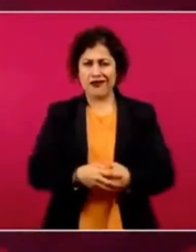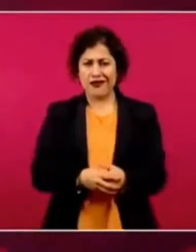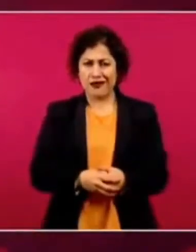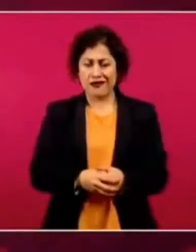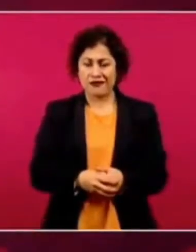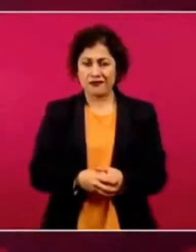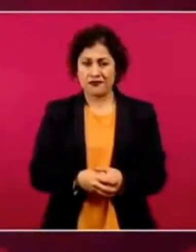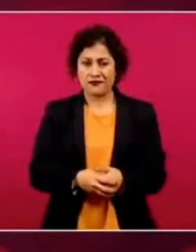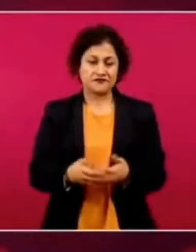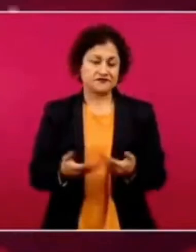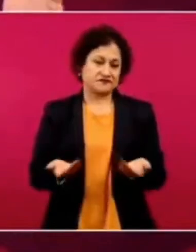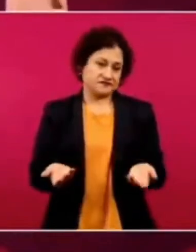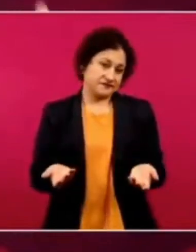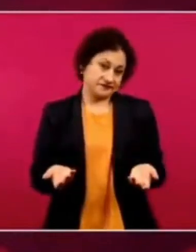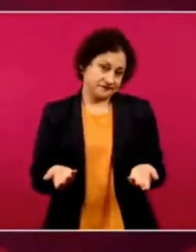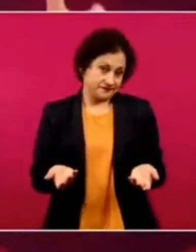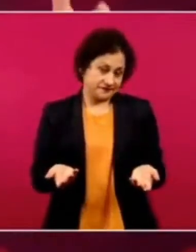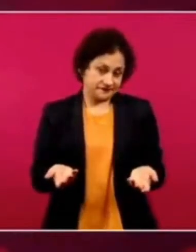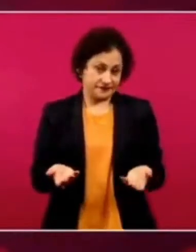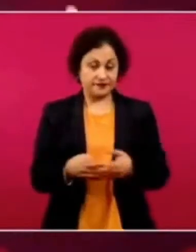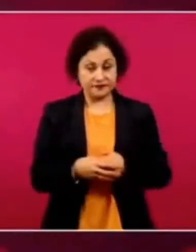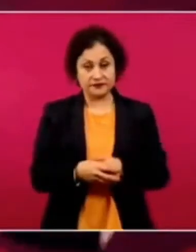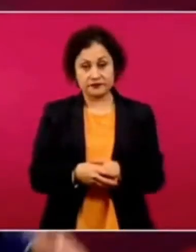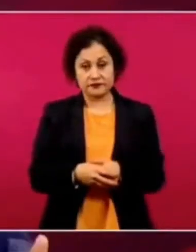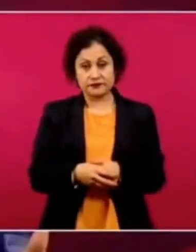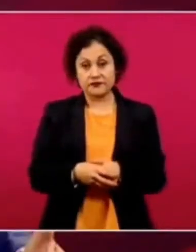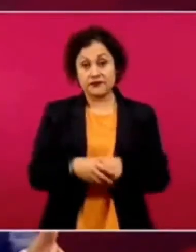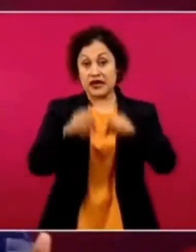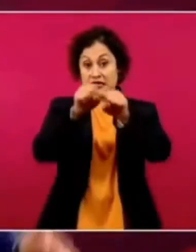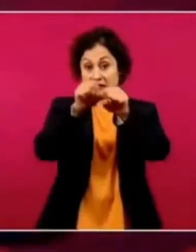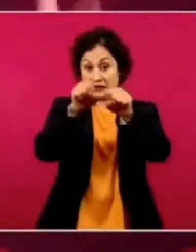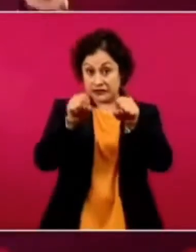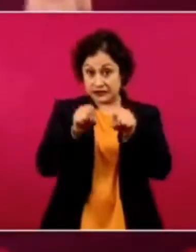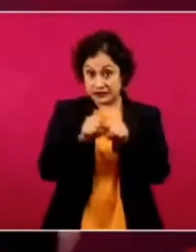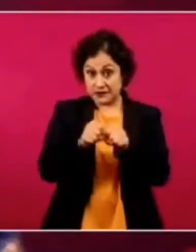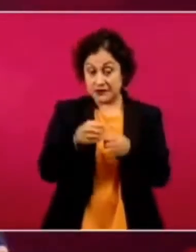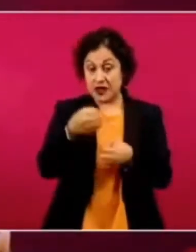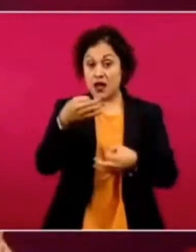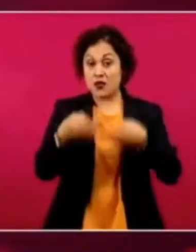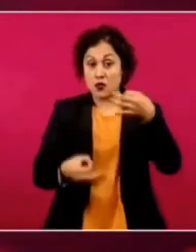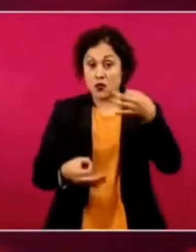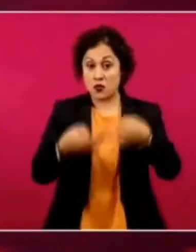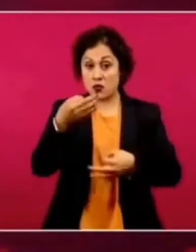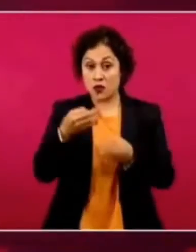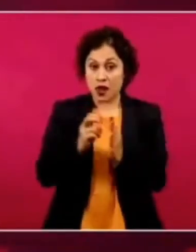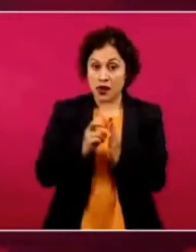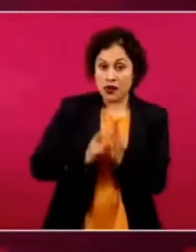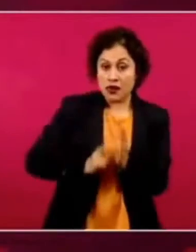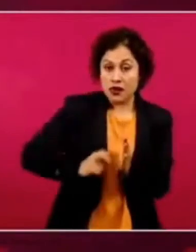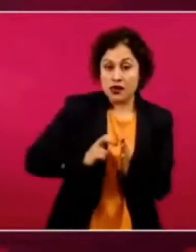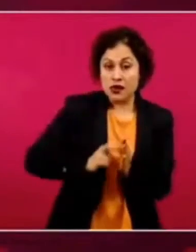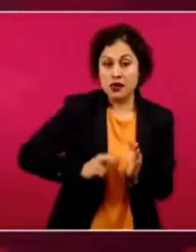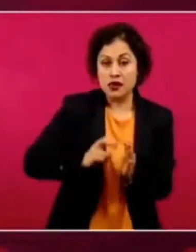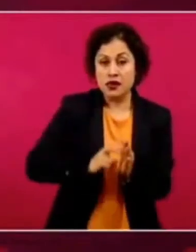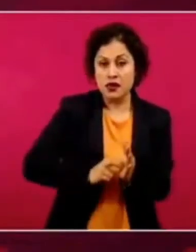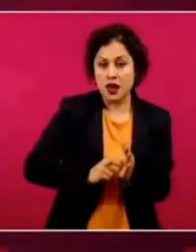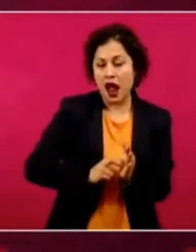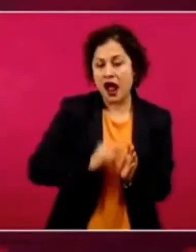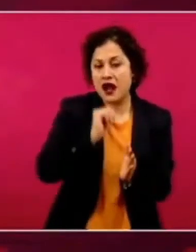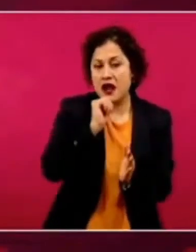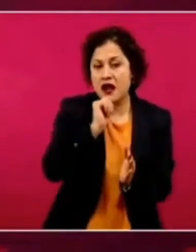Entonces, si no se lleva a cabo la reforma al interior, hay que seguir haciendo la